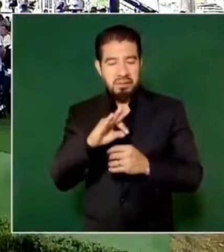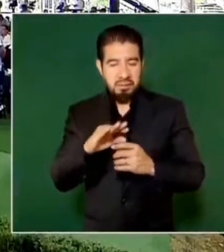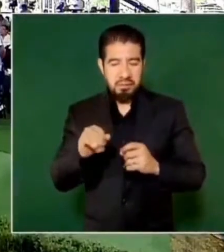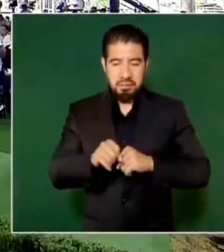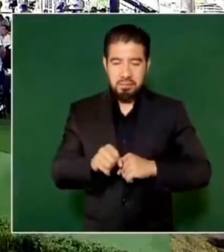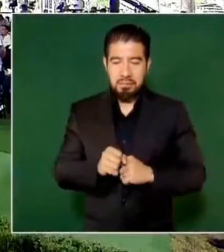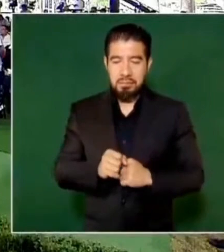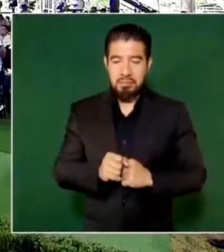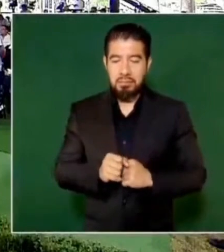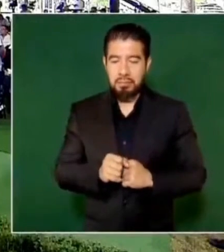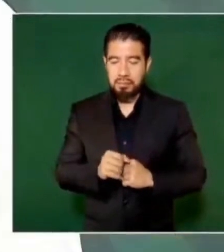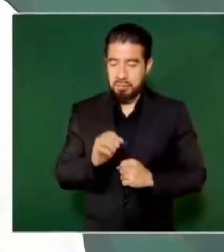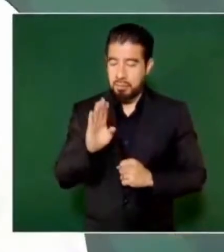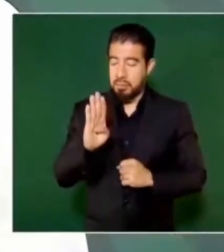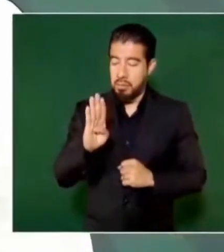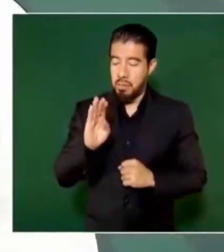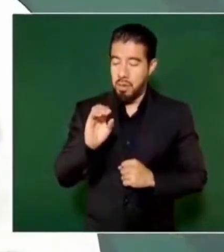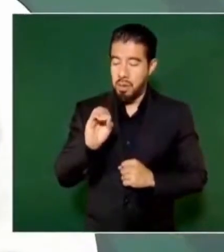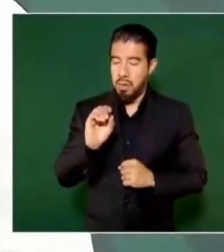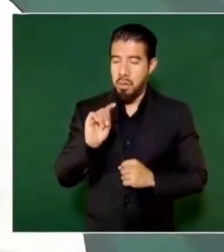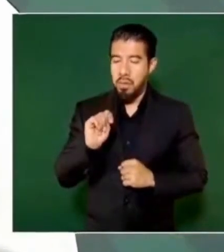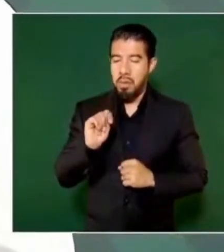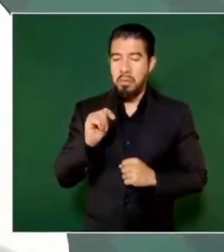así, de carne y hueso